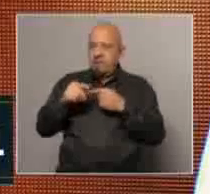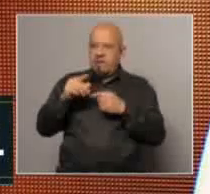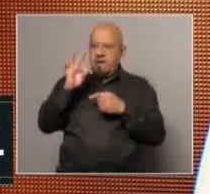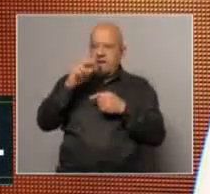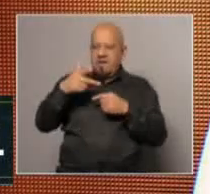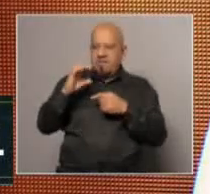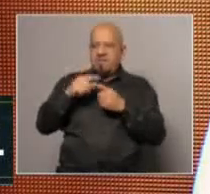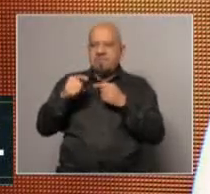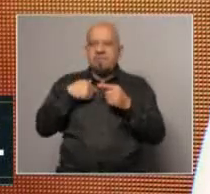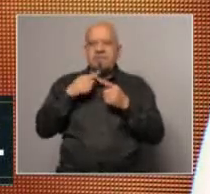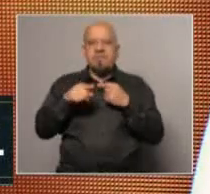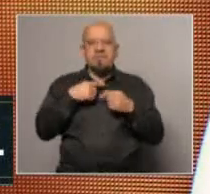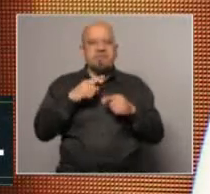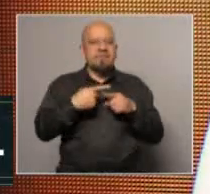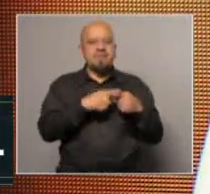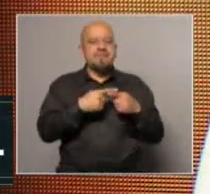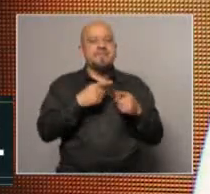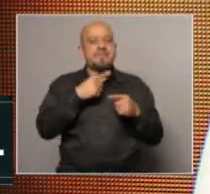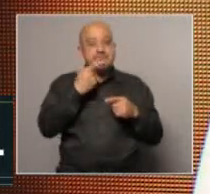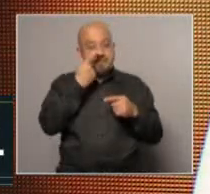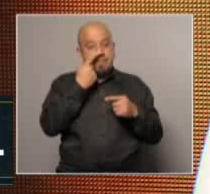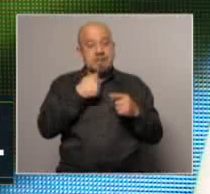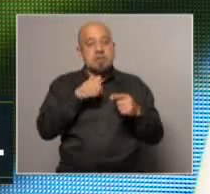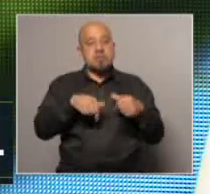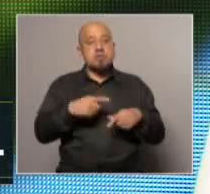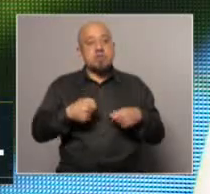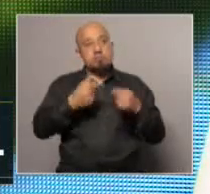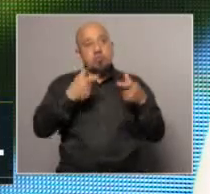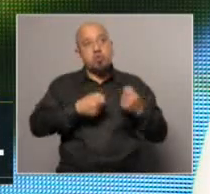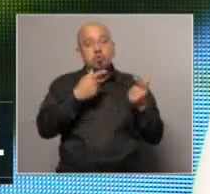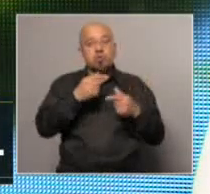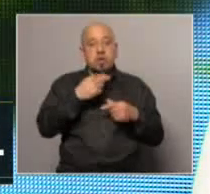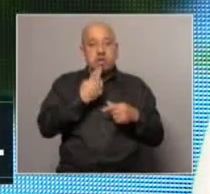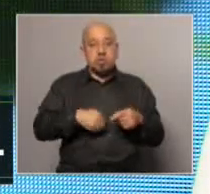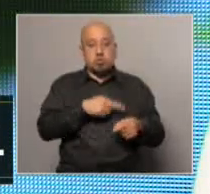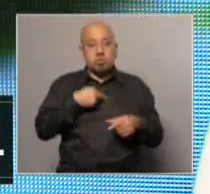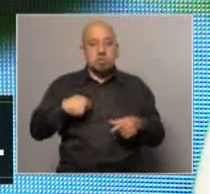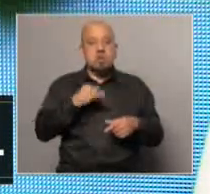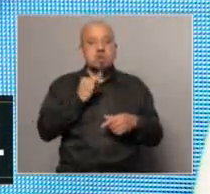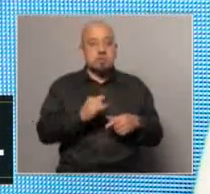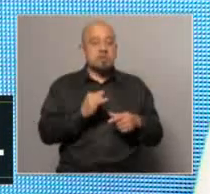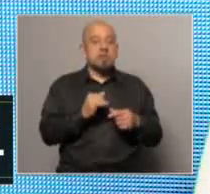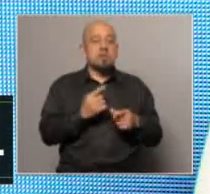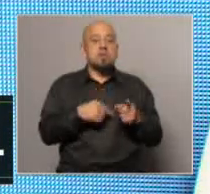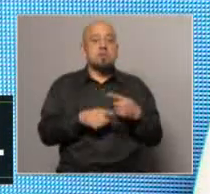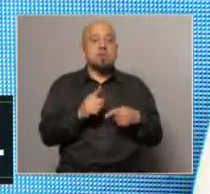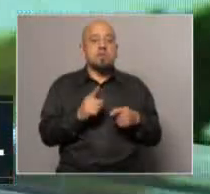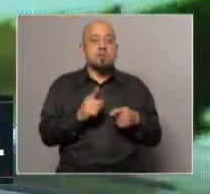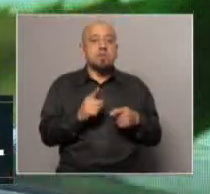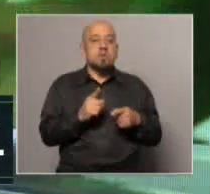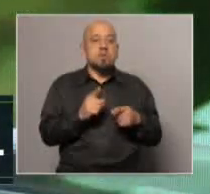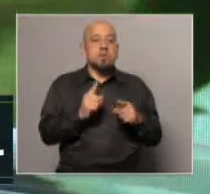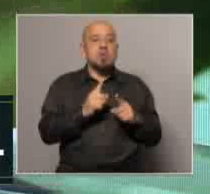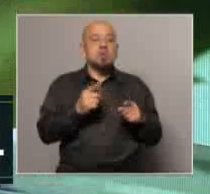Bueno, es una discusión interesante. Lo que se exportó a Suiza es una marihuana que sí es psicoactiva, pero que no tiene, digamos,